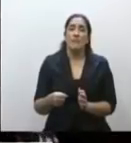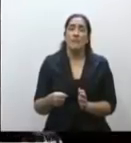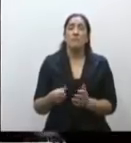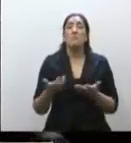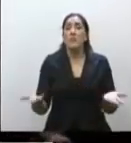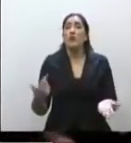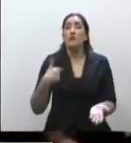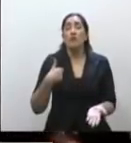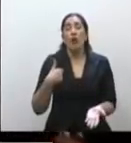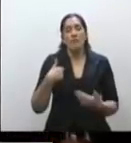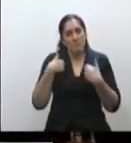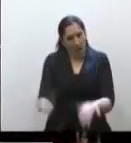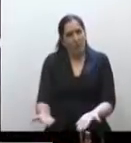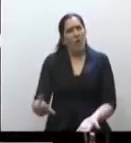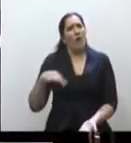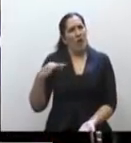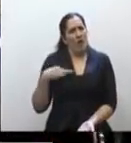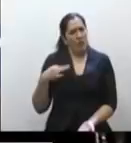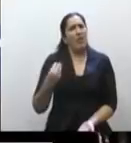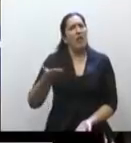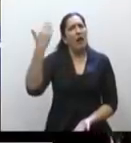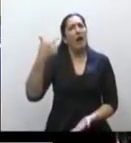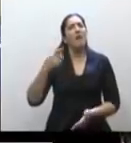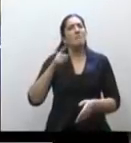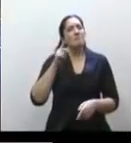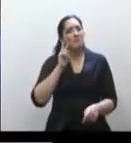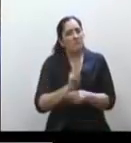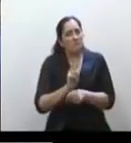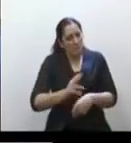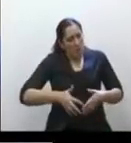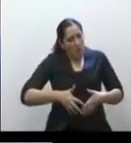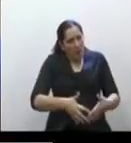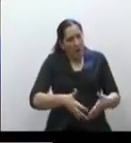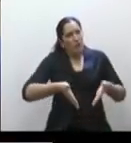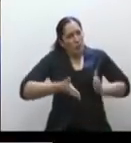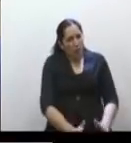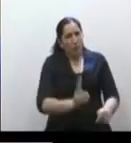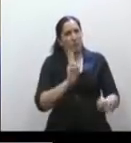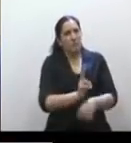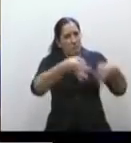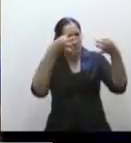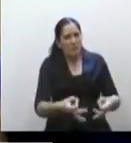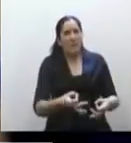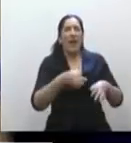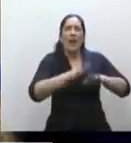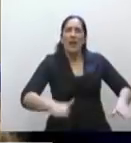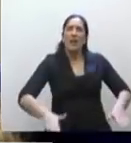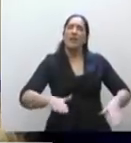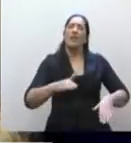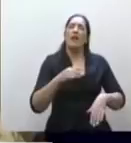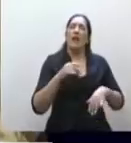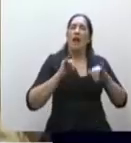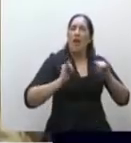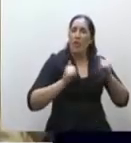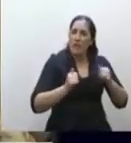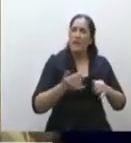Voté por la vida cuando votamos el parto humanizado en el 2004, la protección integral de niños, niñas y adolescentes